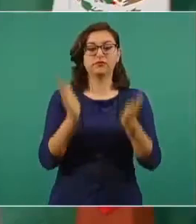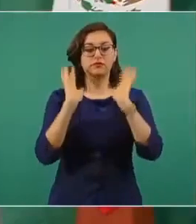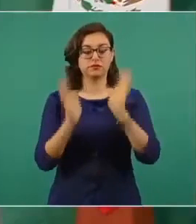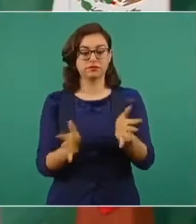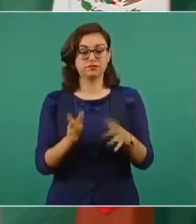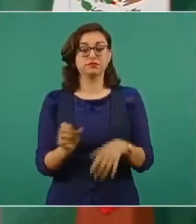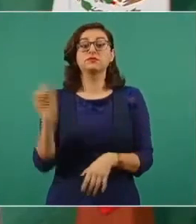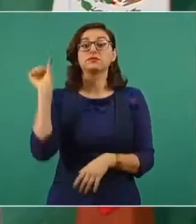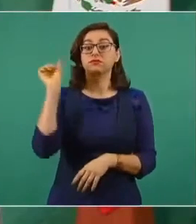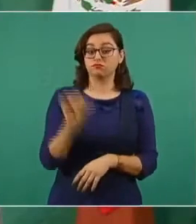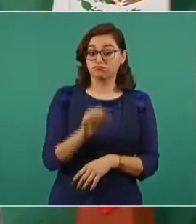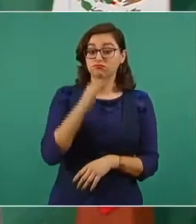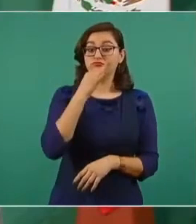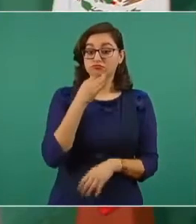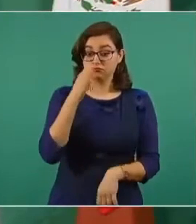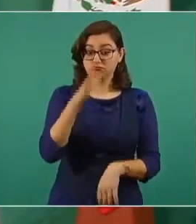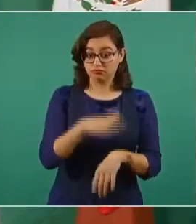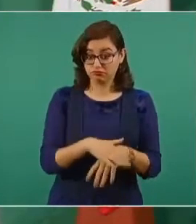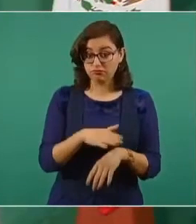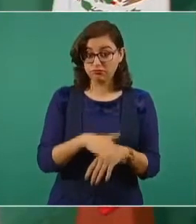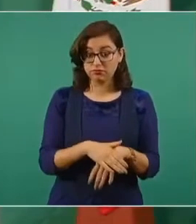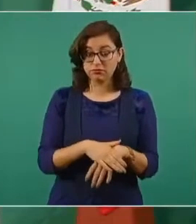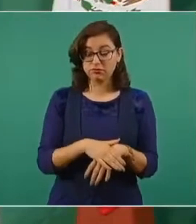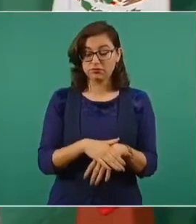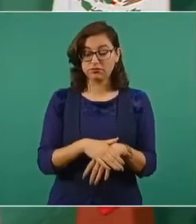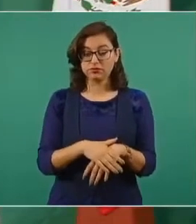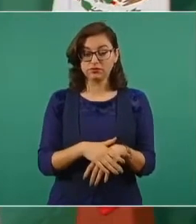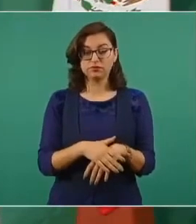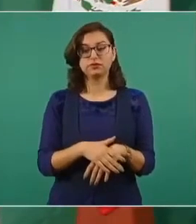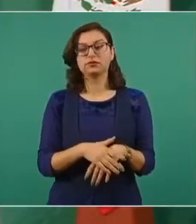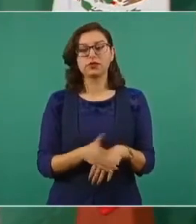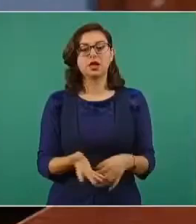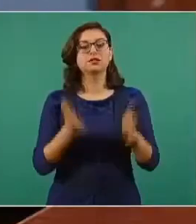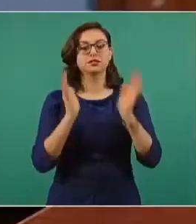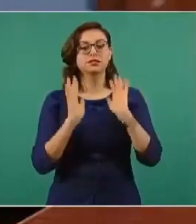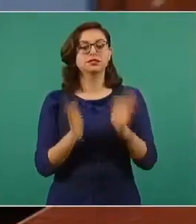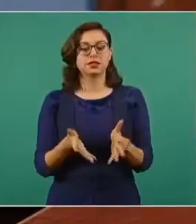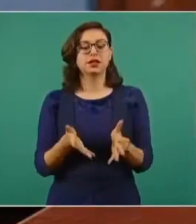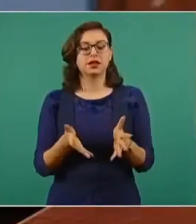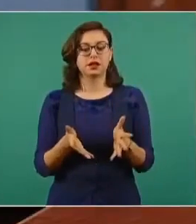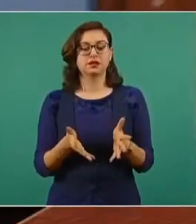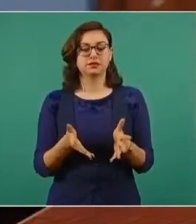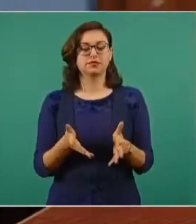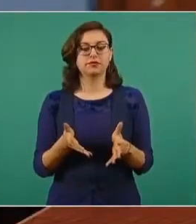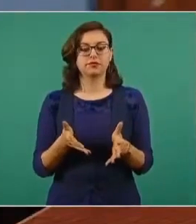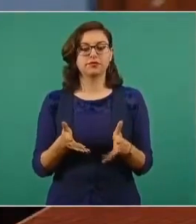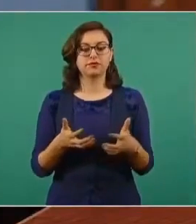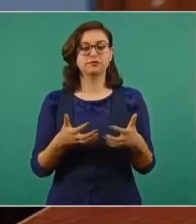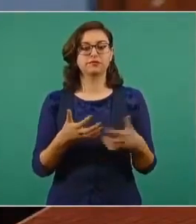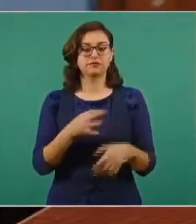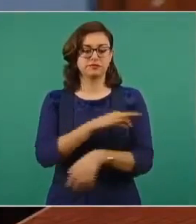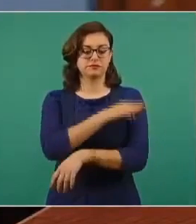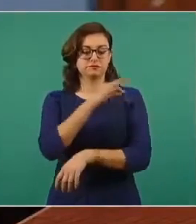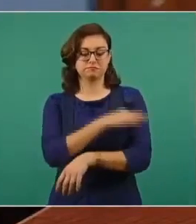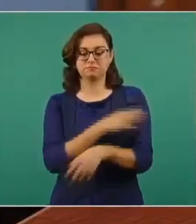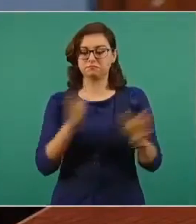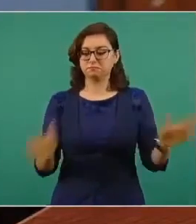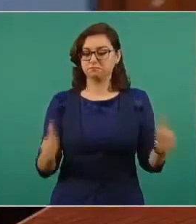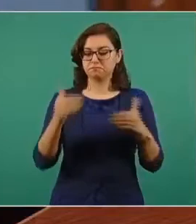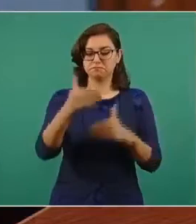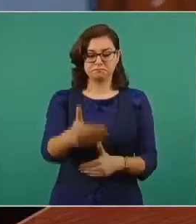está informando de que ya empiezan a producir